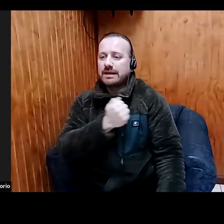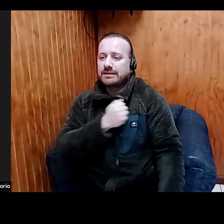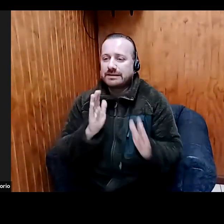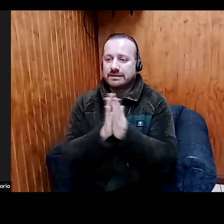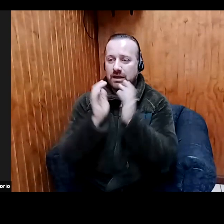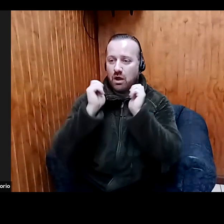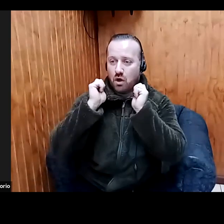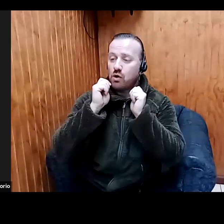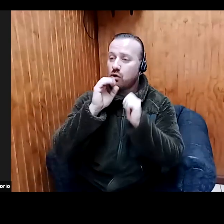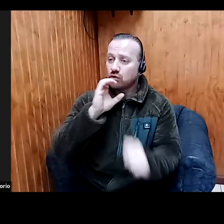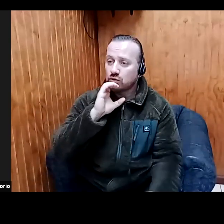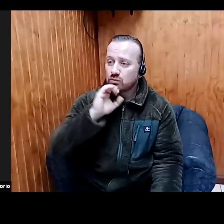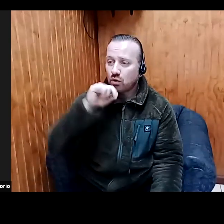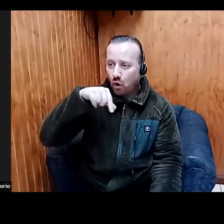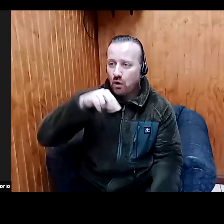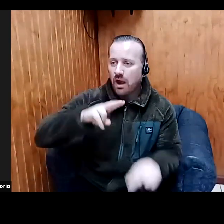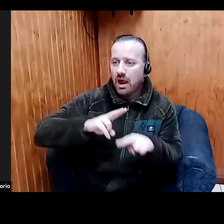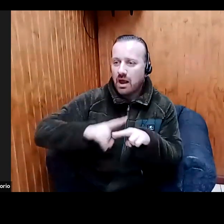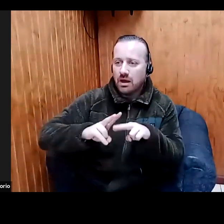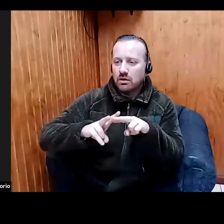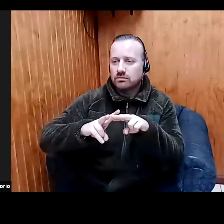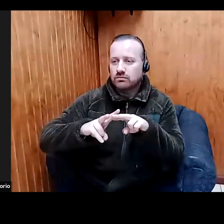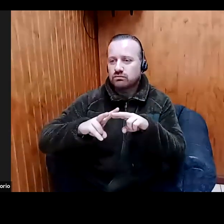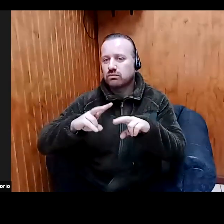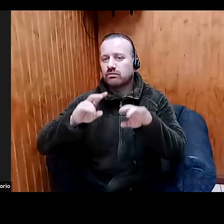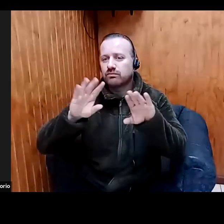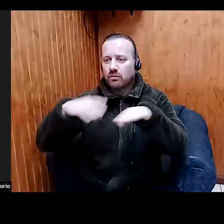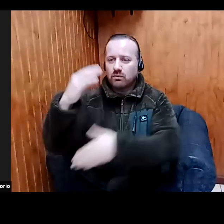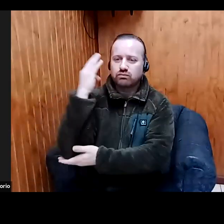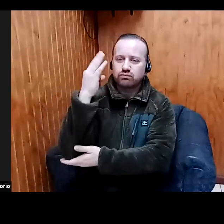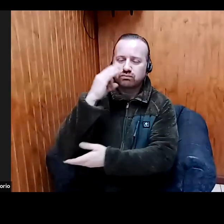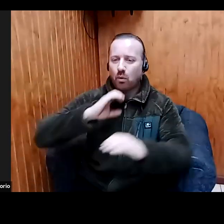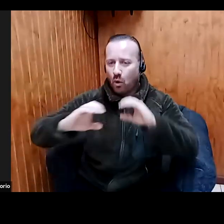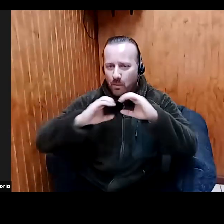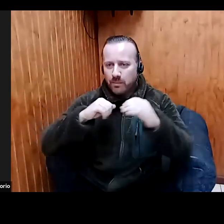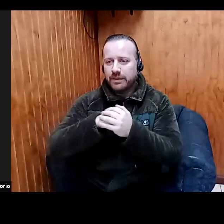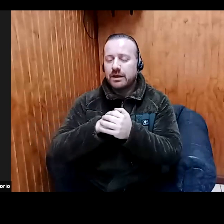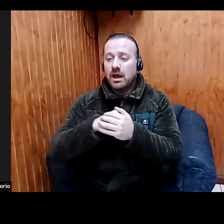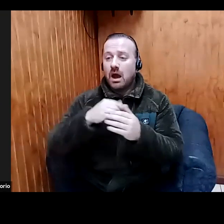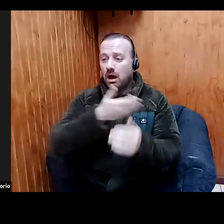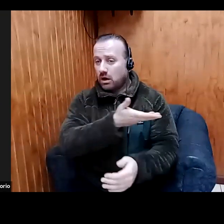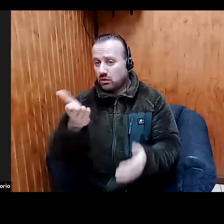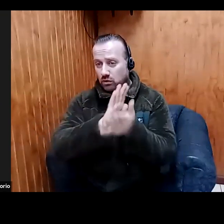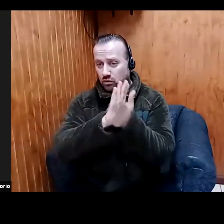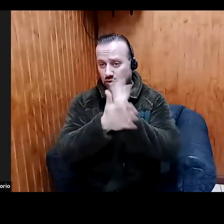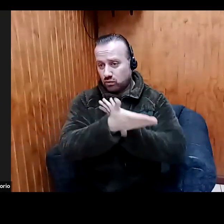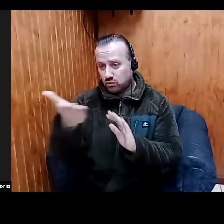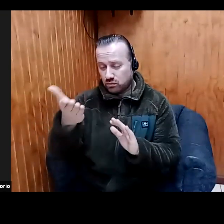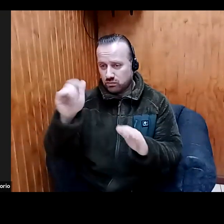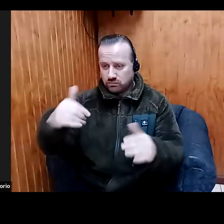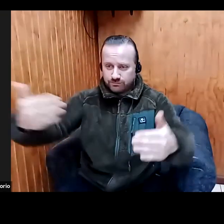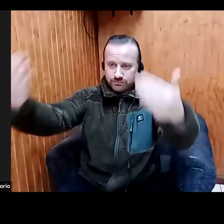hoy realizamos esta conferencia en colaboración. A todos ustedes, nuestra más cordial